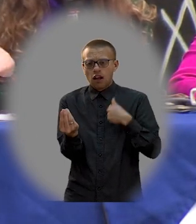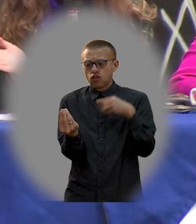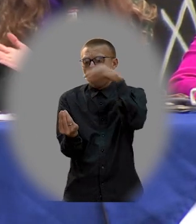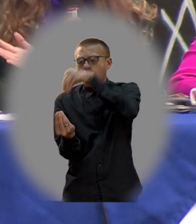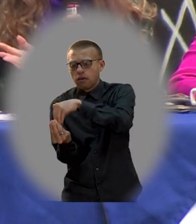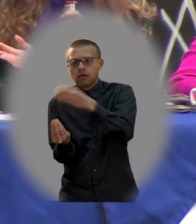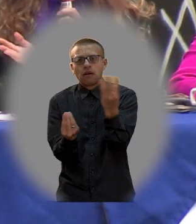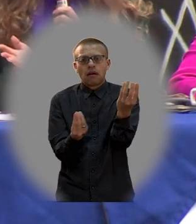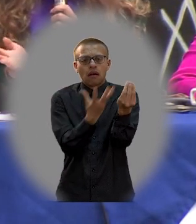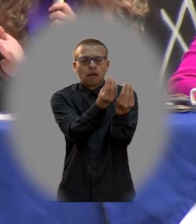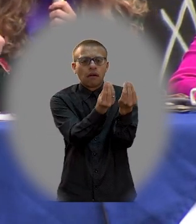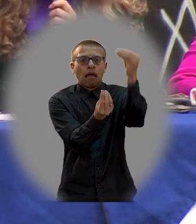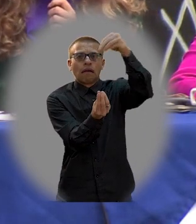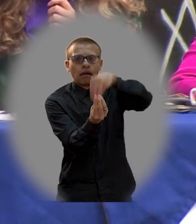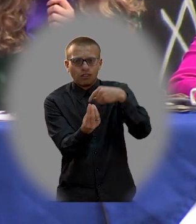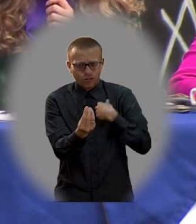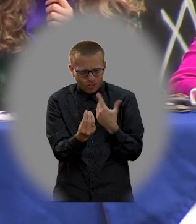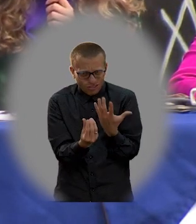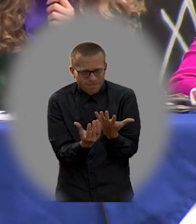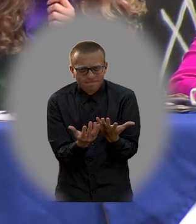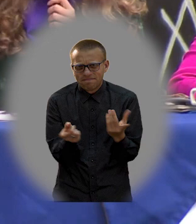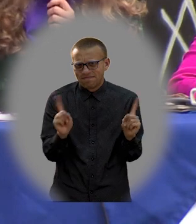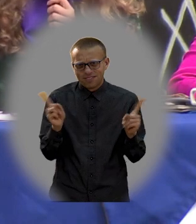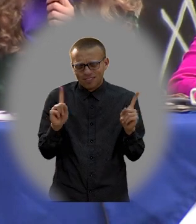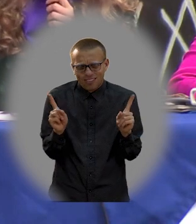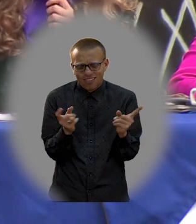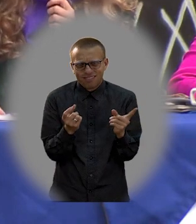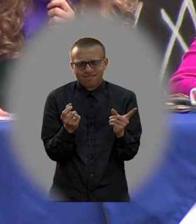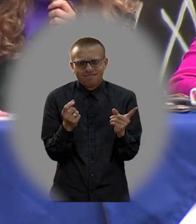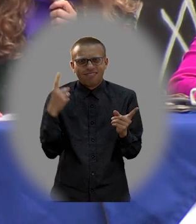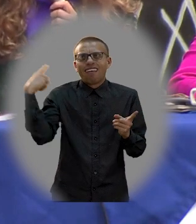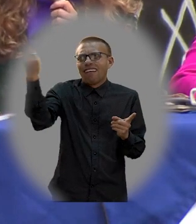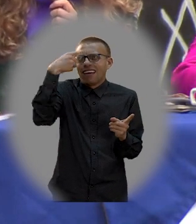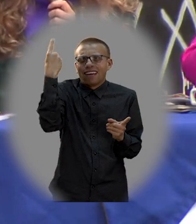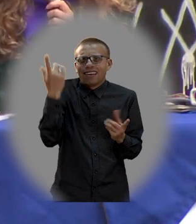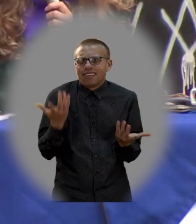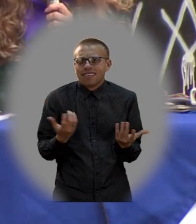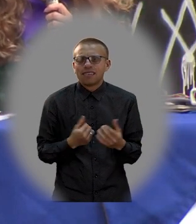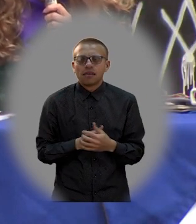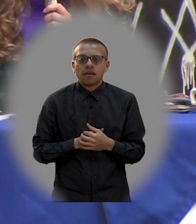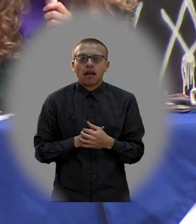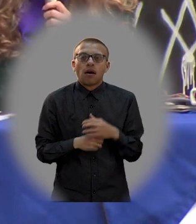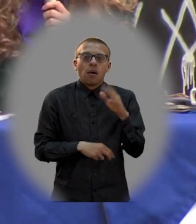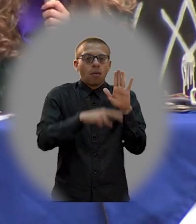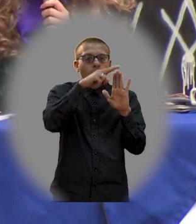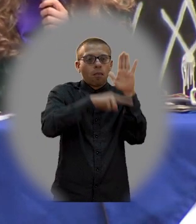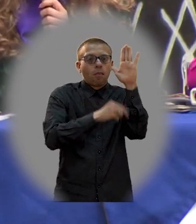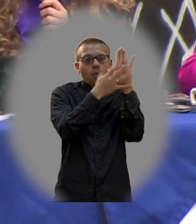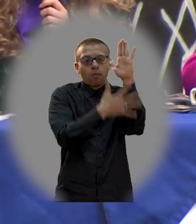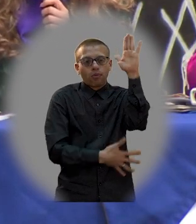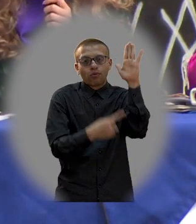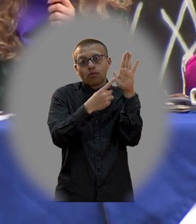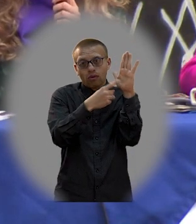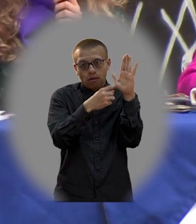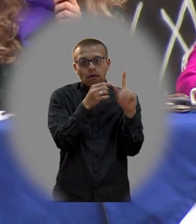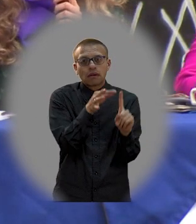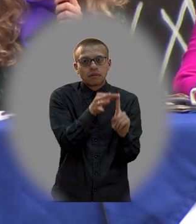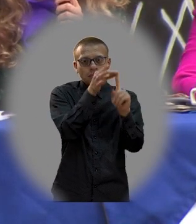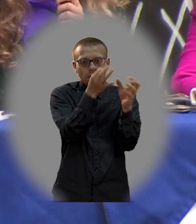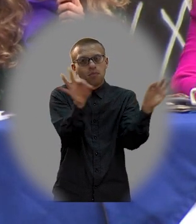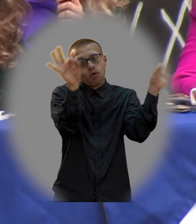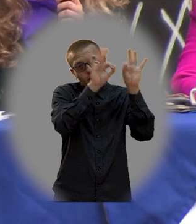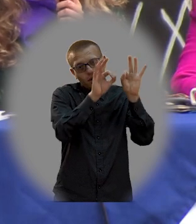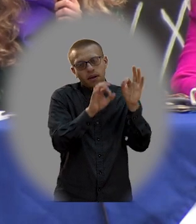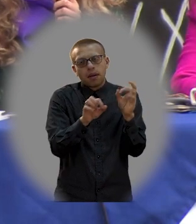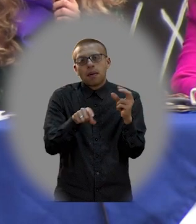Eso como también teniendo en cuenta, por ejemplo, que si bien es importante el protocolo, también es importante el tema de educación